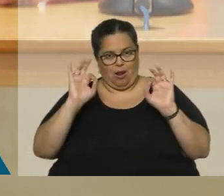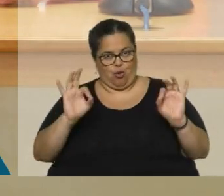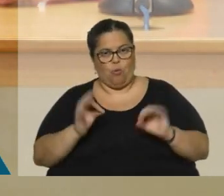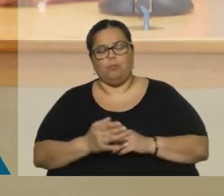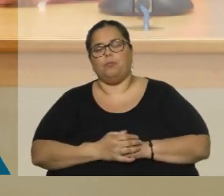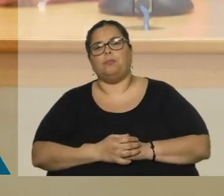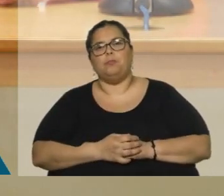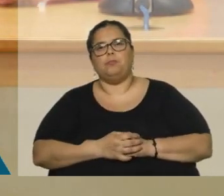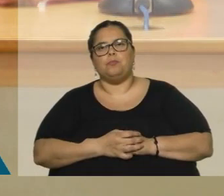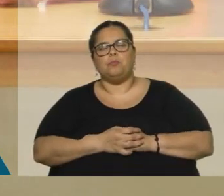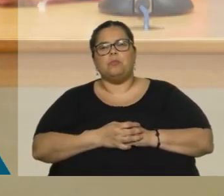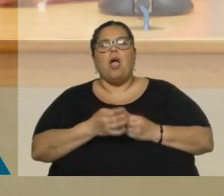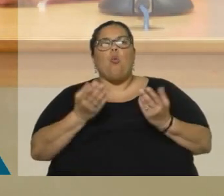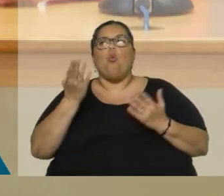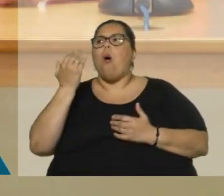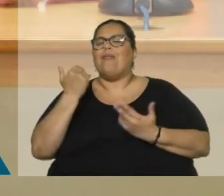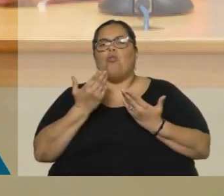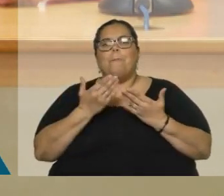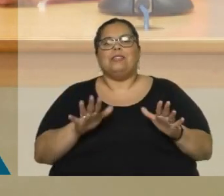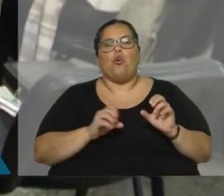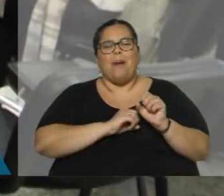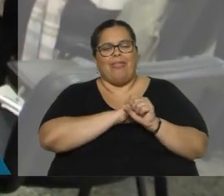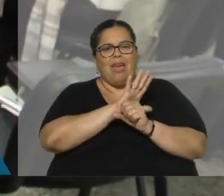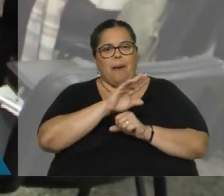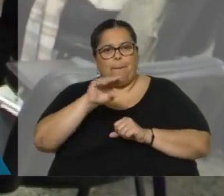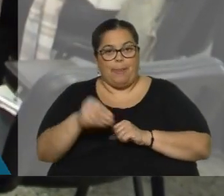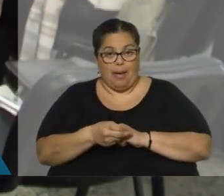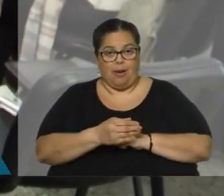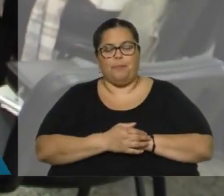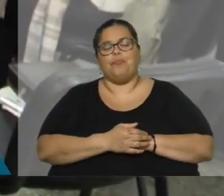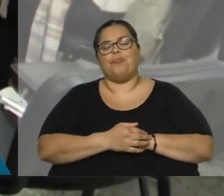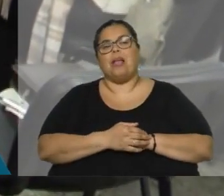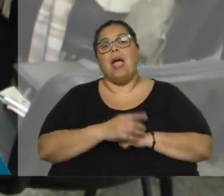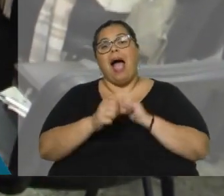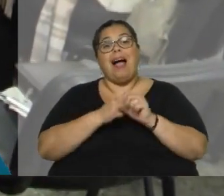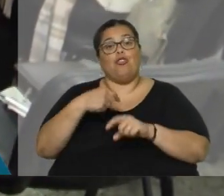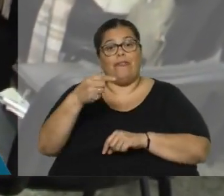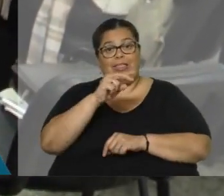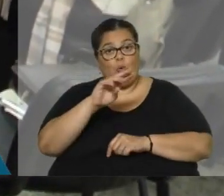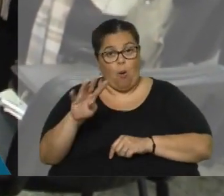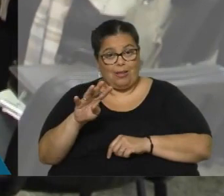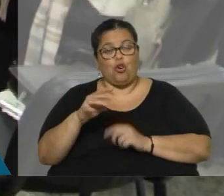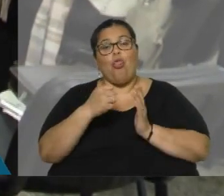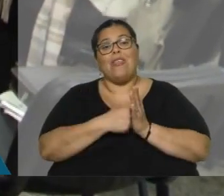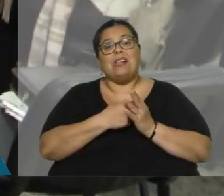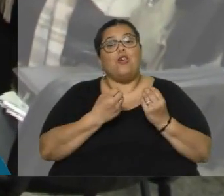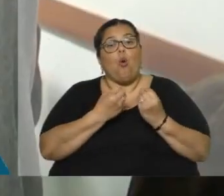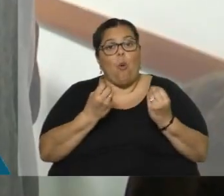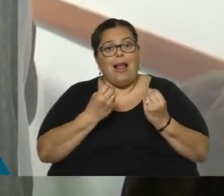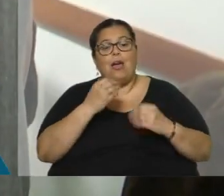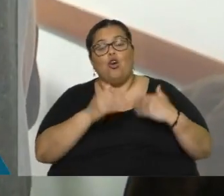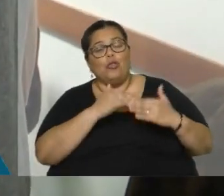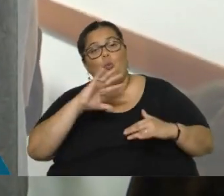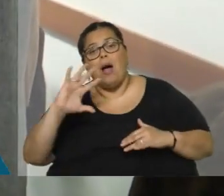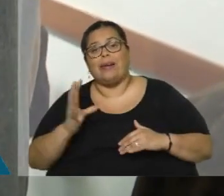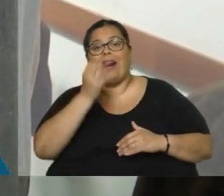que estalló la pandemia. Para el 2024, el desafío está en continuar con el proceso de recuperación y